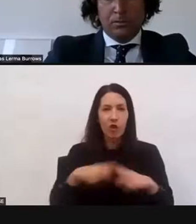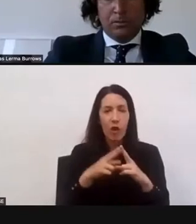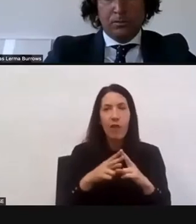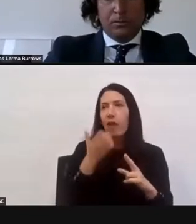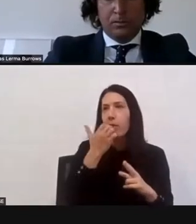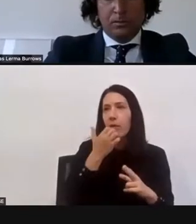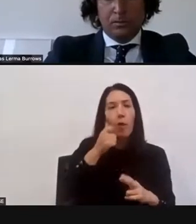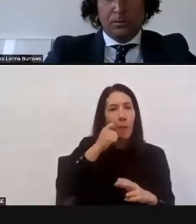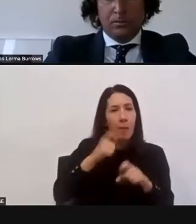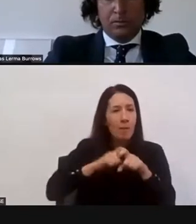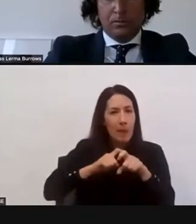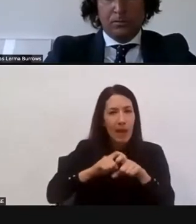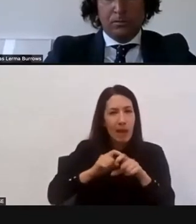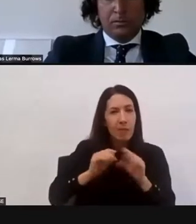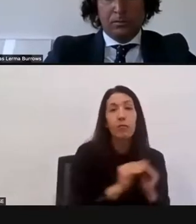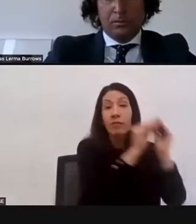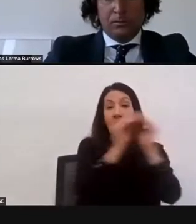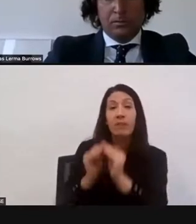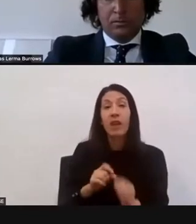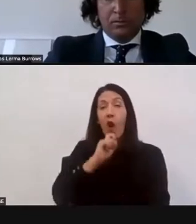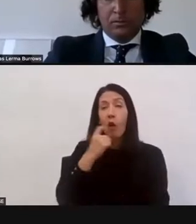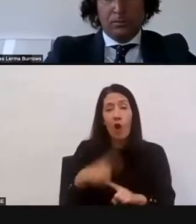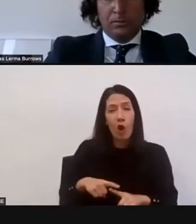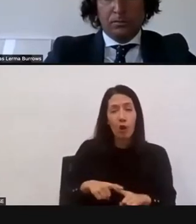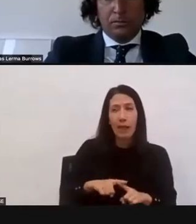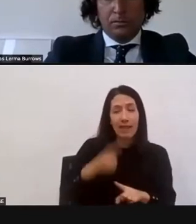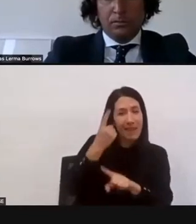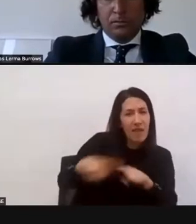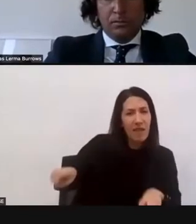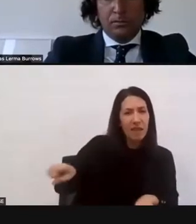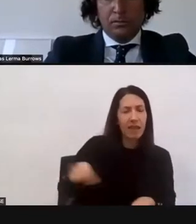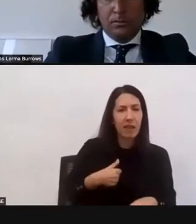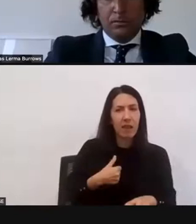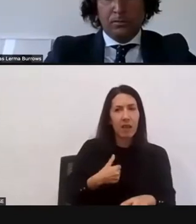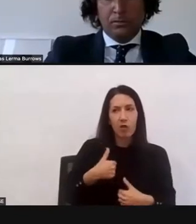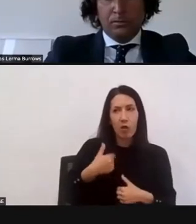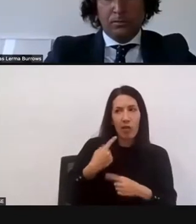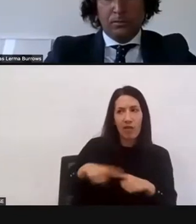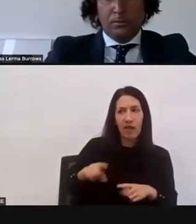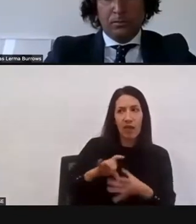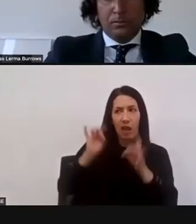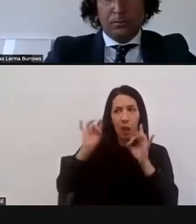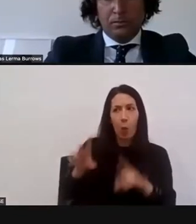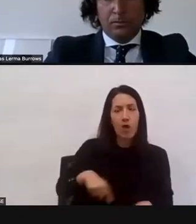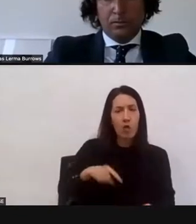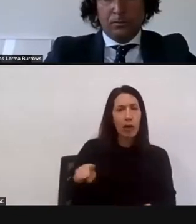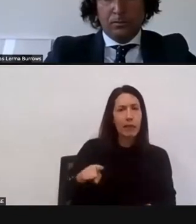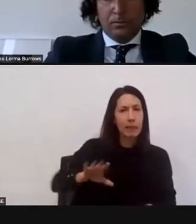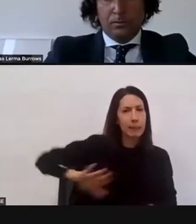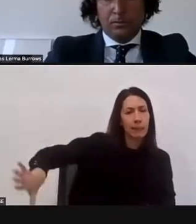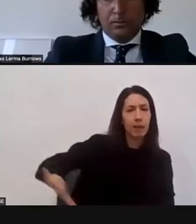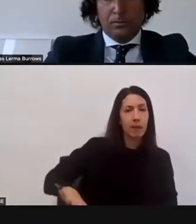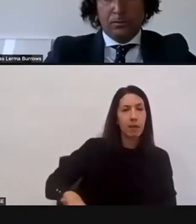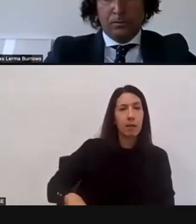etnia, y el odio a lo ajeno, el apartar a lo que no es como nosotros. Eso A lo que implica, resulta diferente, ¿no?